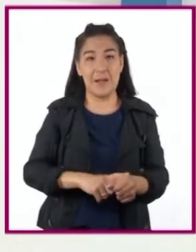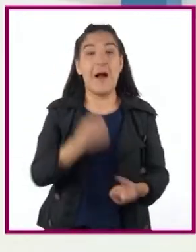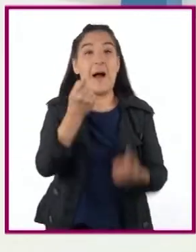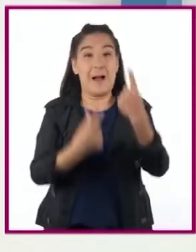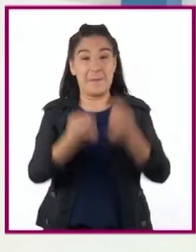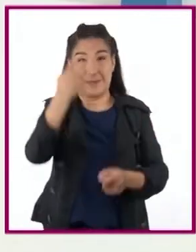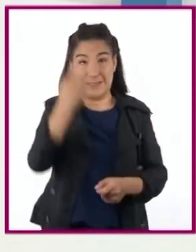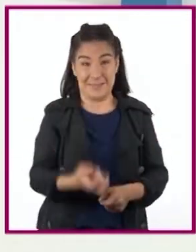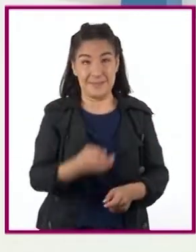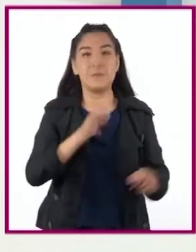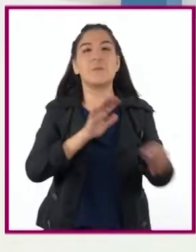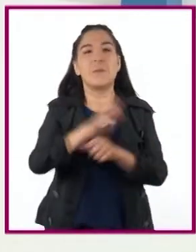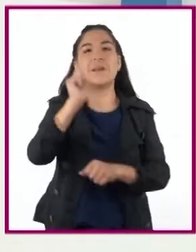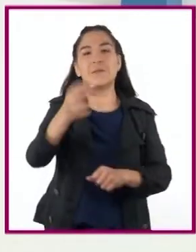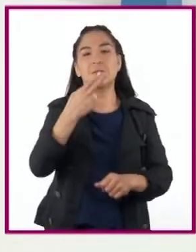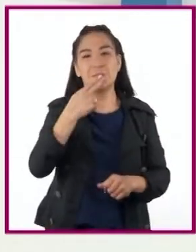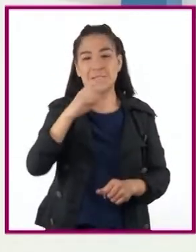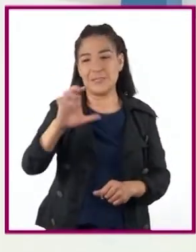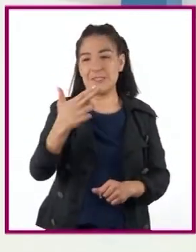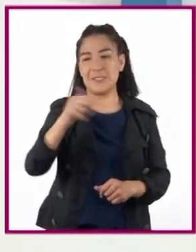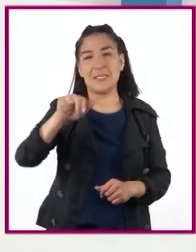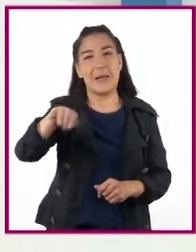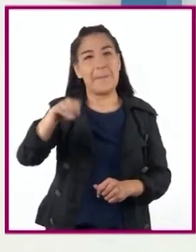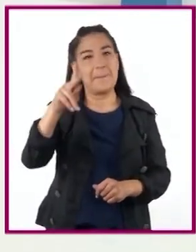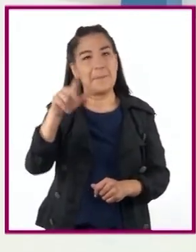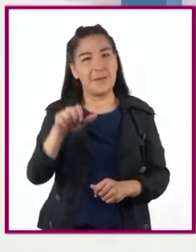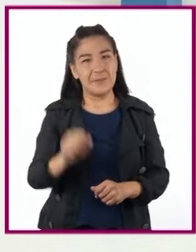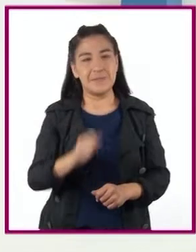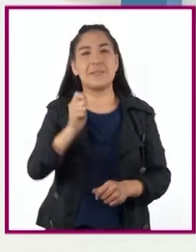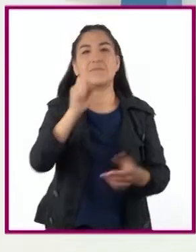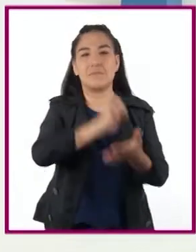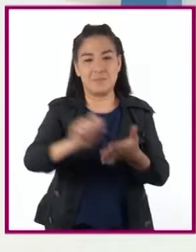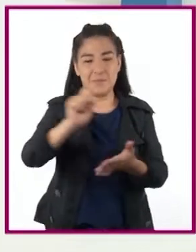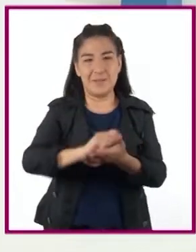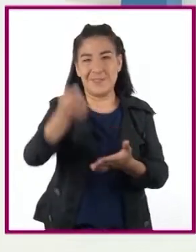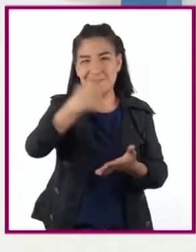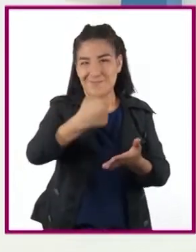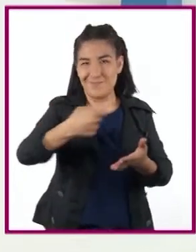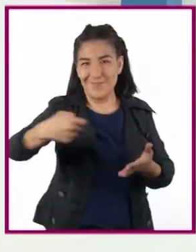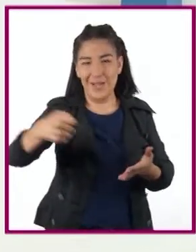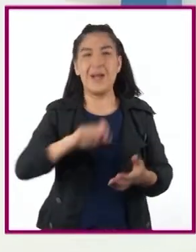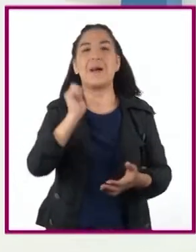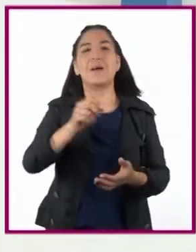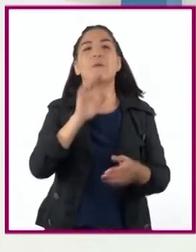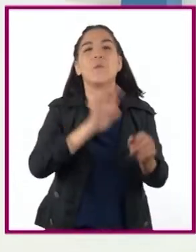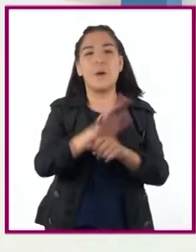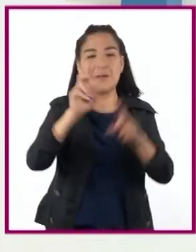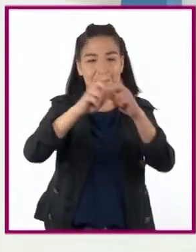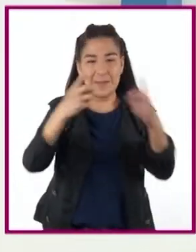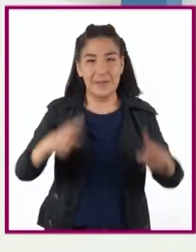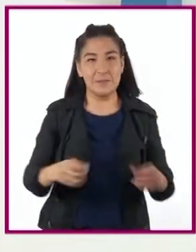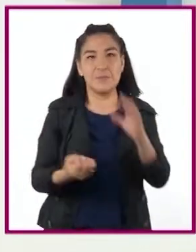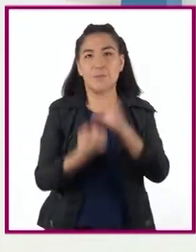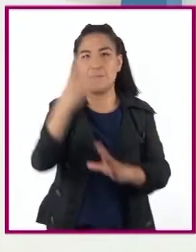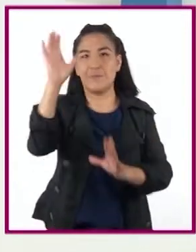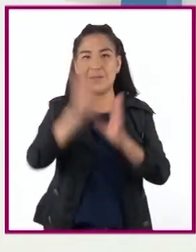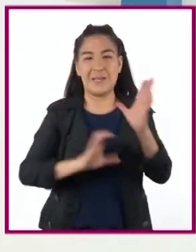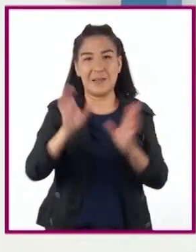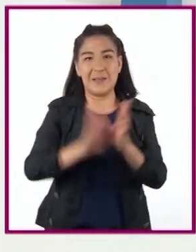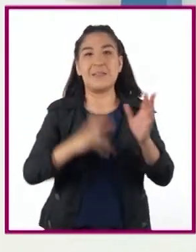de estos rasgos son el uso de chinampas, la presencia de escritura jeroglífica, el desarrollo de un calendario de 2 ciclos